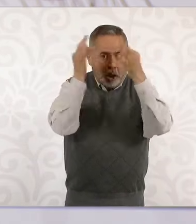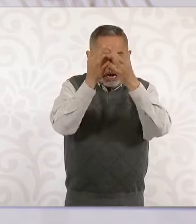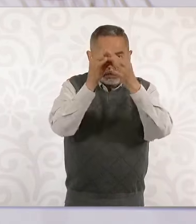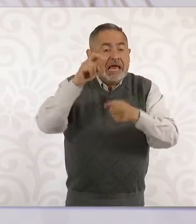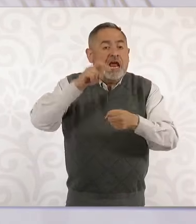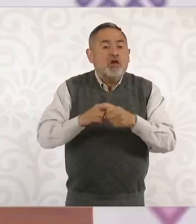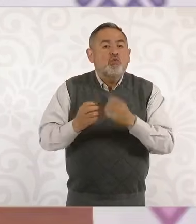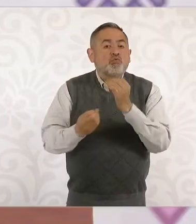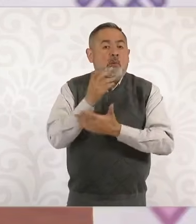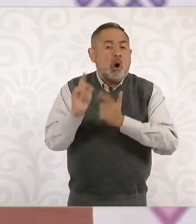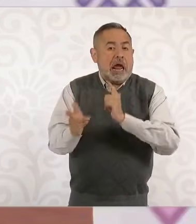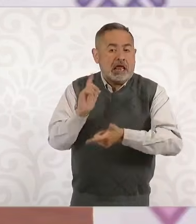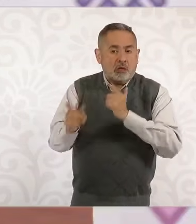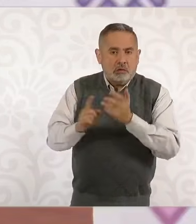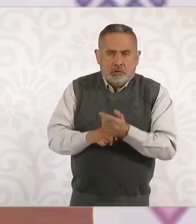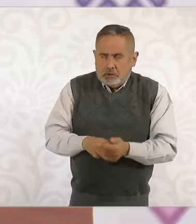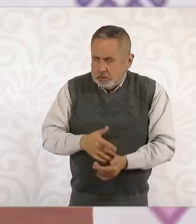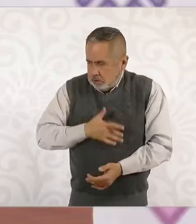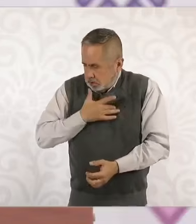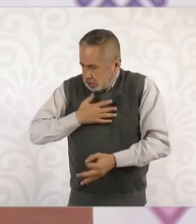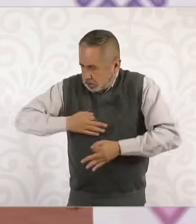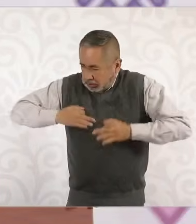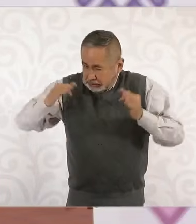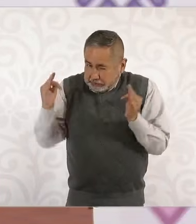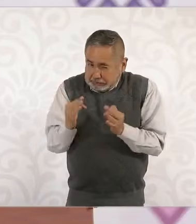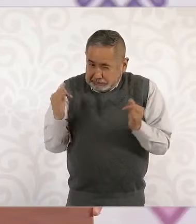Laredo. Por cierto, qué frío hacía en Nuevo Laredo.